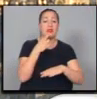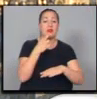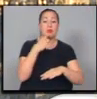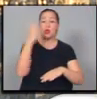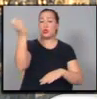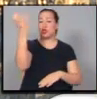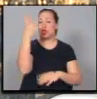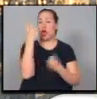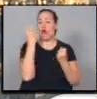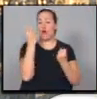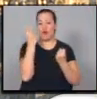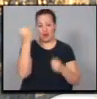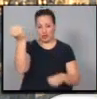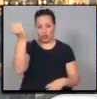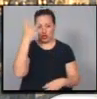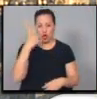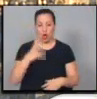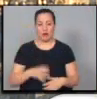a pleno sol.